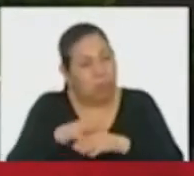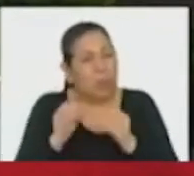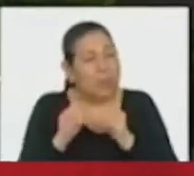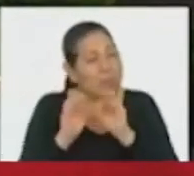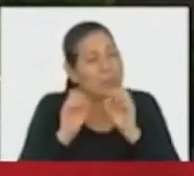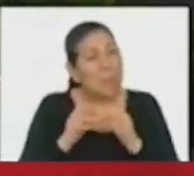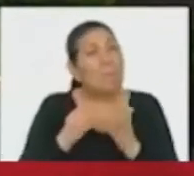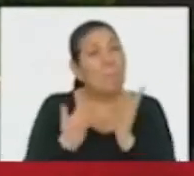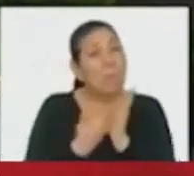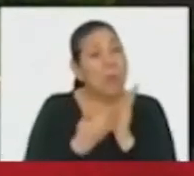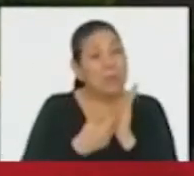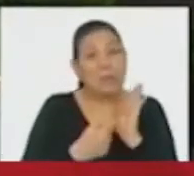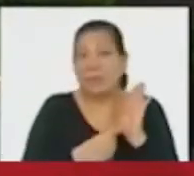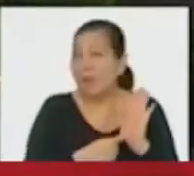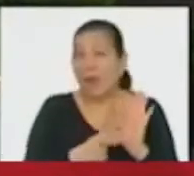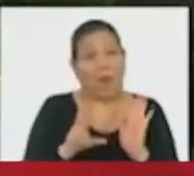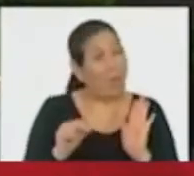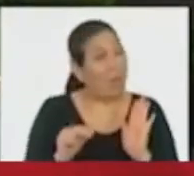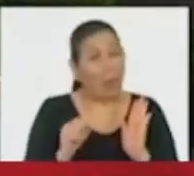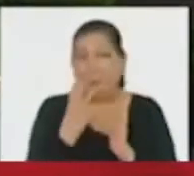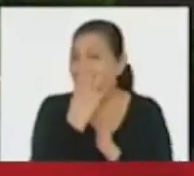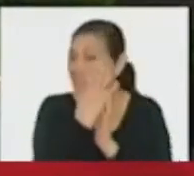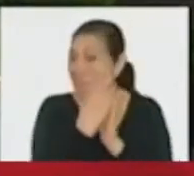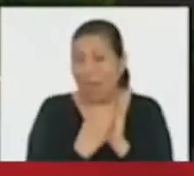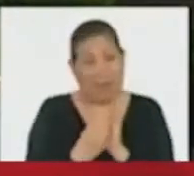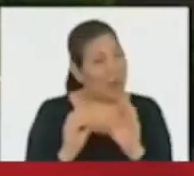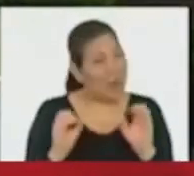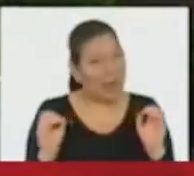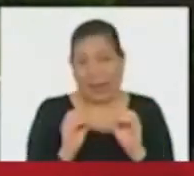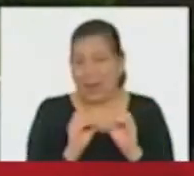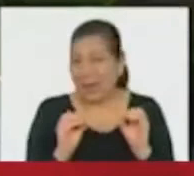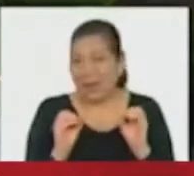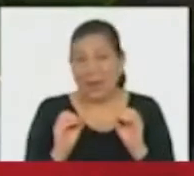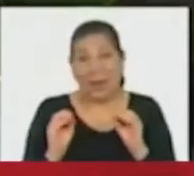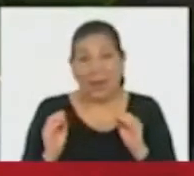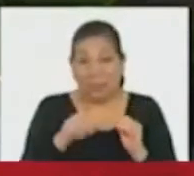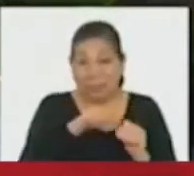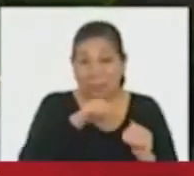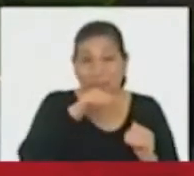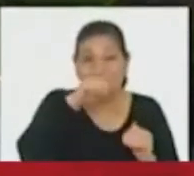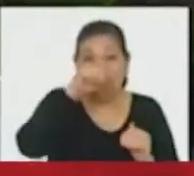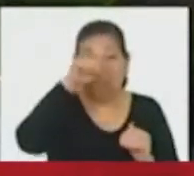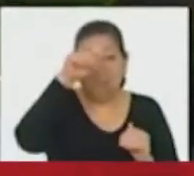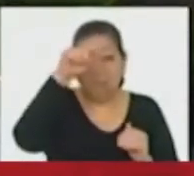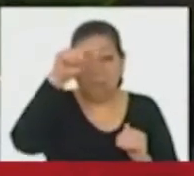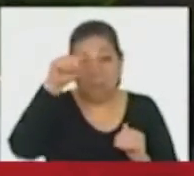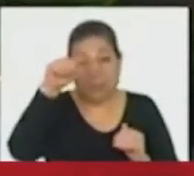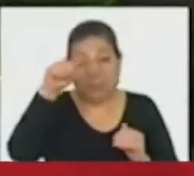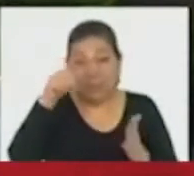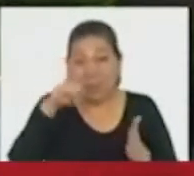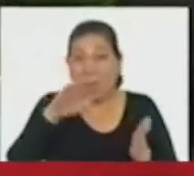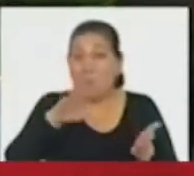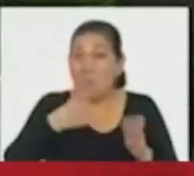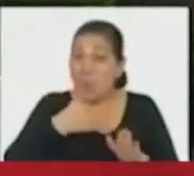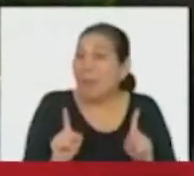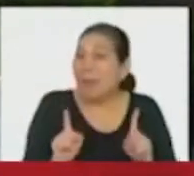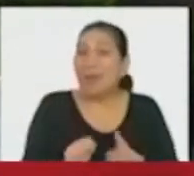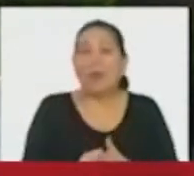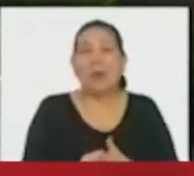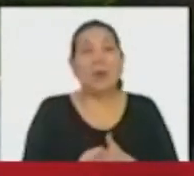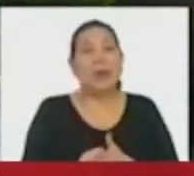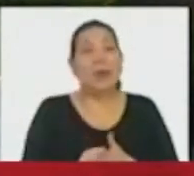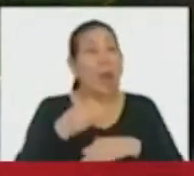constata que no se ha reducido la curva de nuevos casos y fallecidos